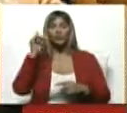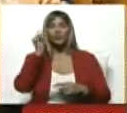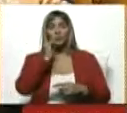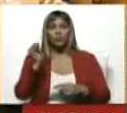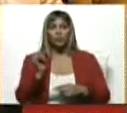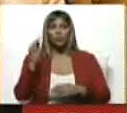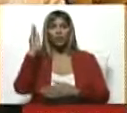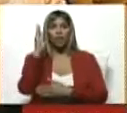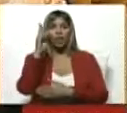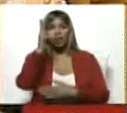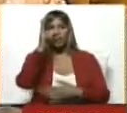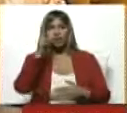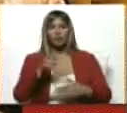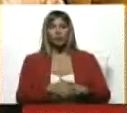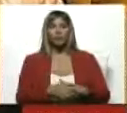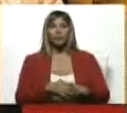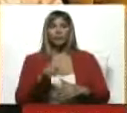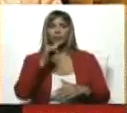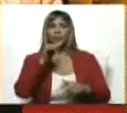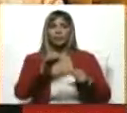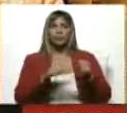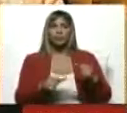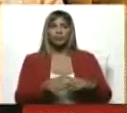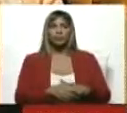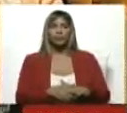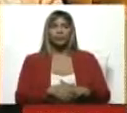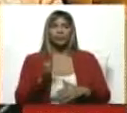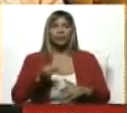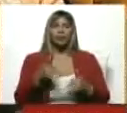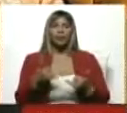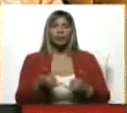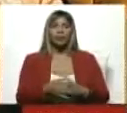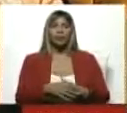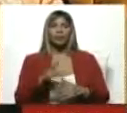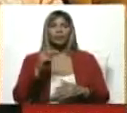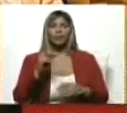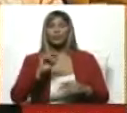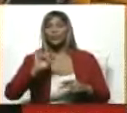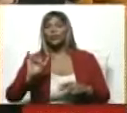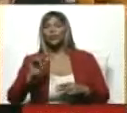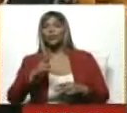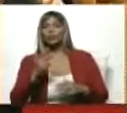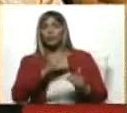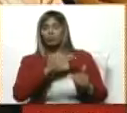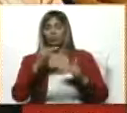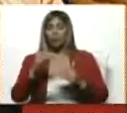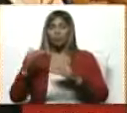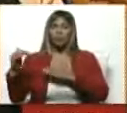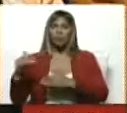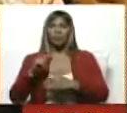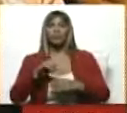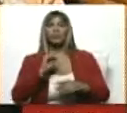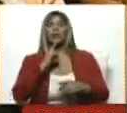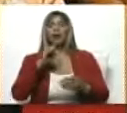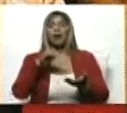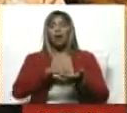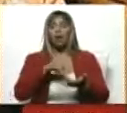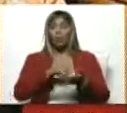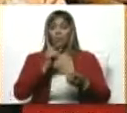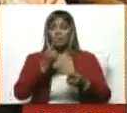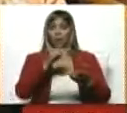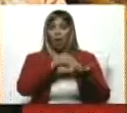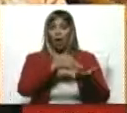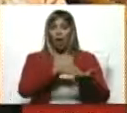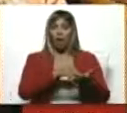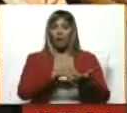Zulia, Lara y Falcón. Es la información que se registra a esta hora del segundo y tercer capítulo, luego de esa inauguración y que